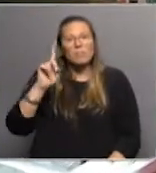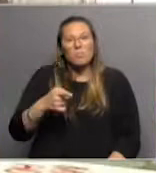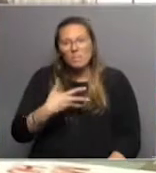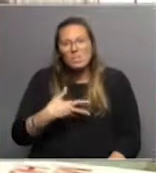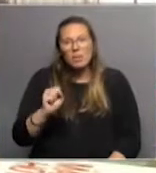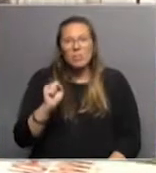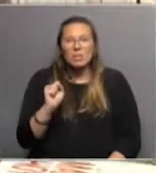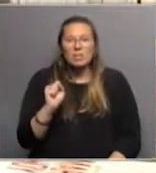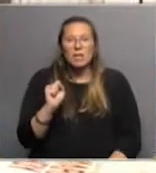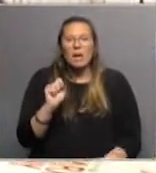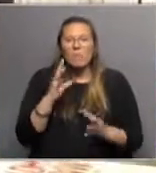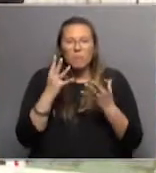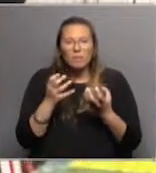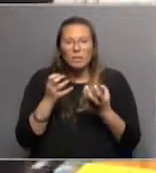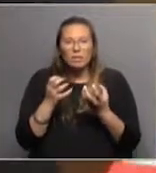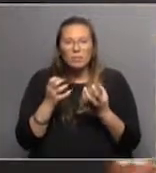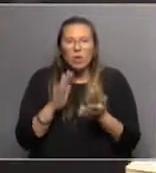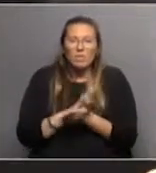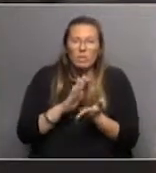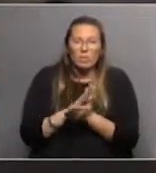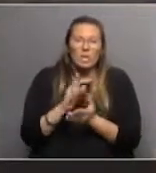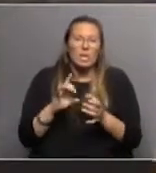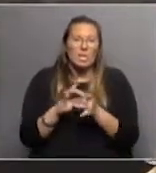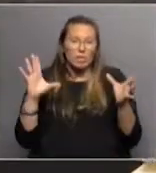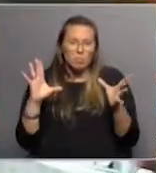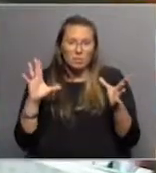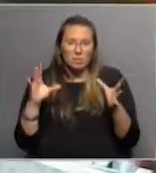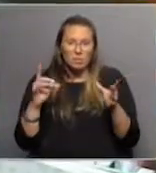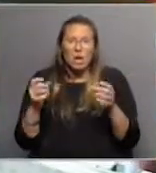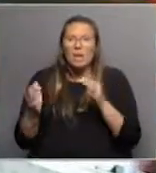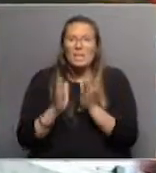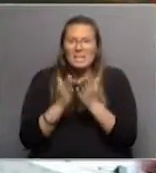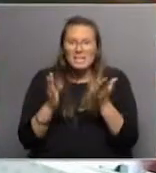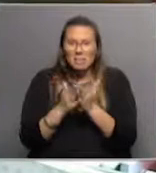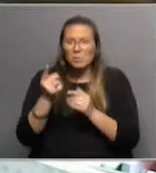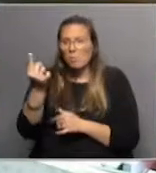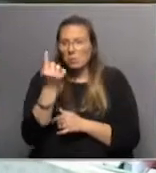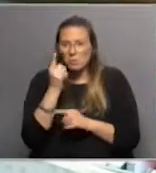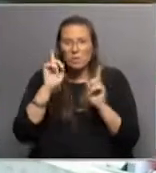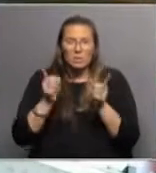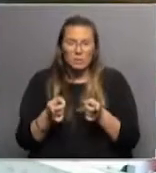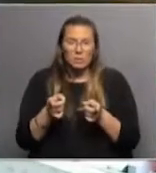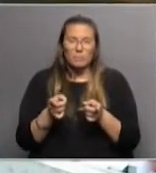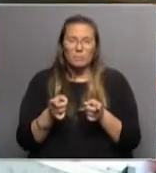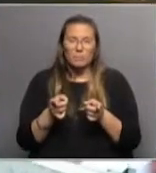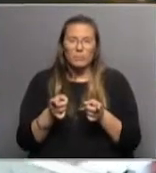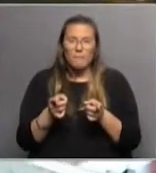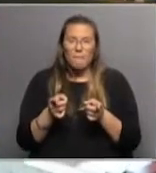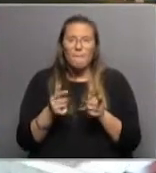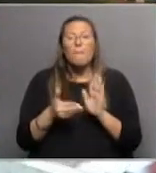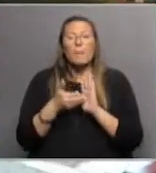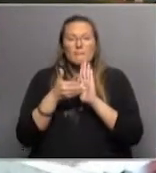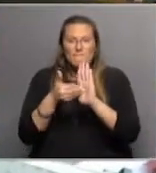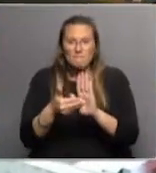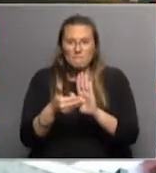de eso también. Apostamos mucho a las editoriales independientes, ingresan libros, viene la gente, y también hacemos bastantes